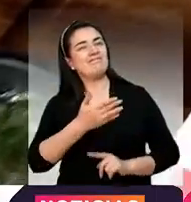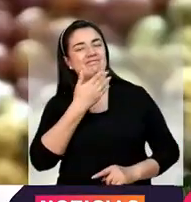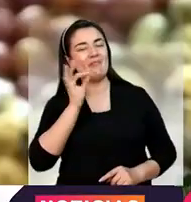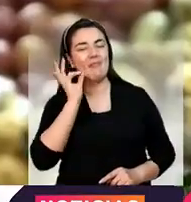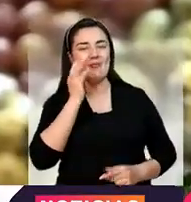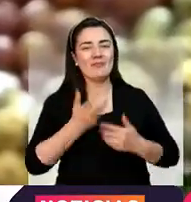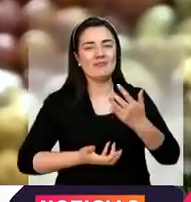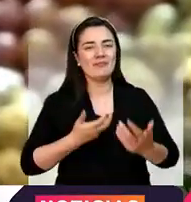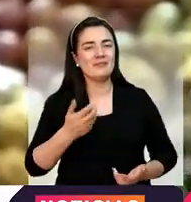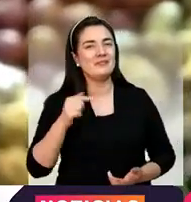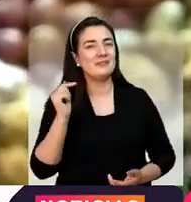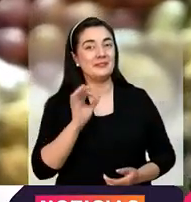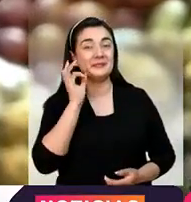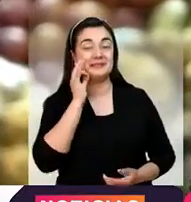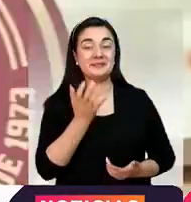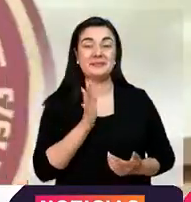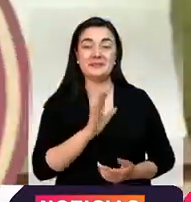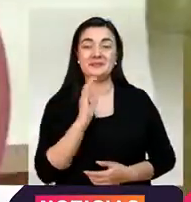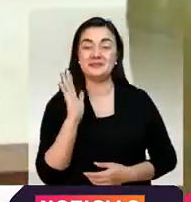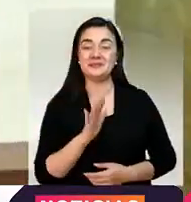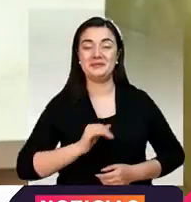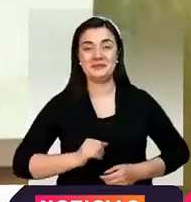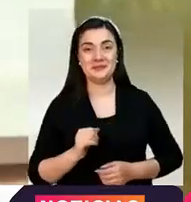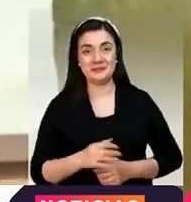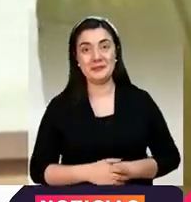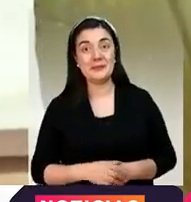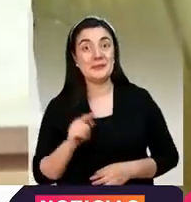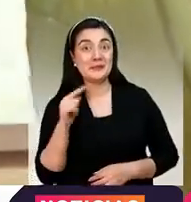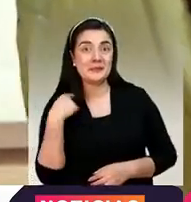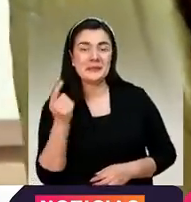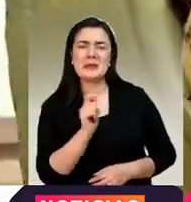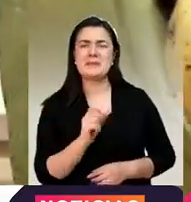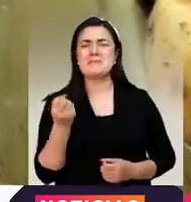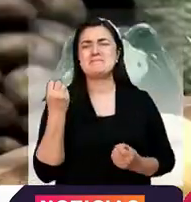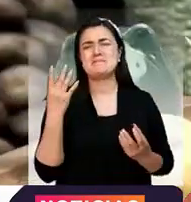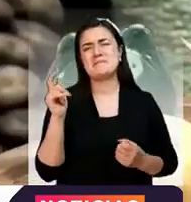especialidad de la gastronomía bogotana que disfrutan miles de ciudadanos de la capital.